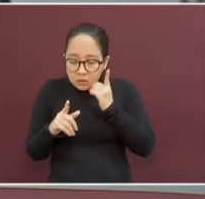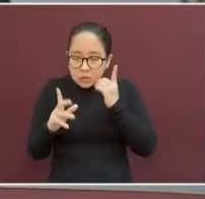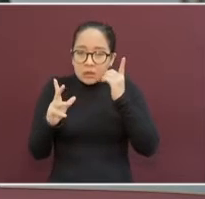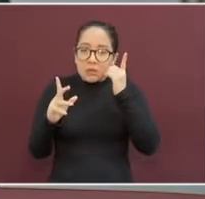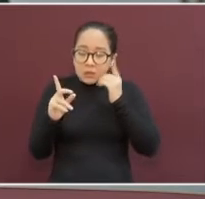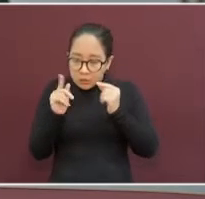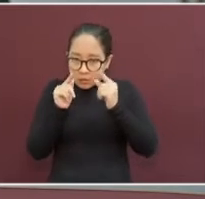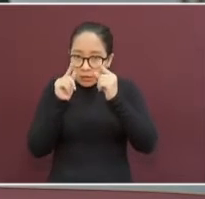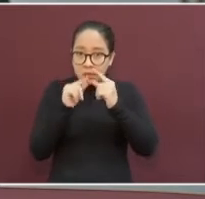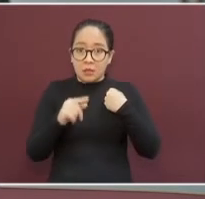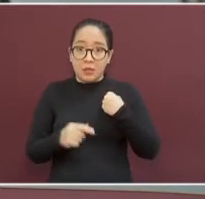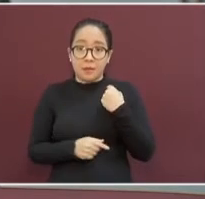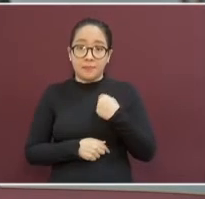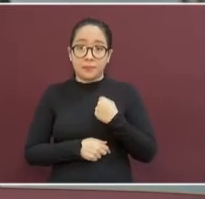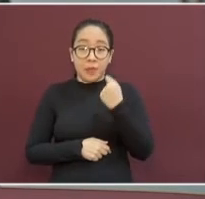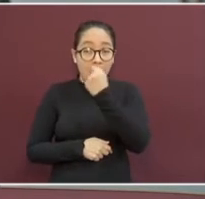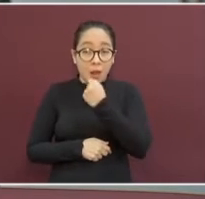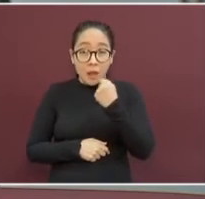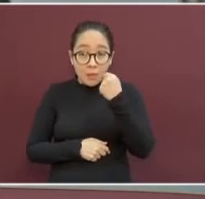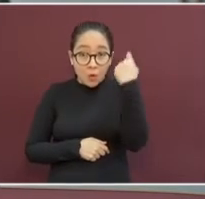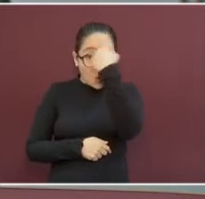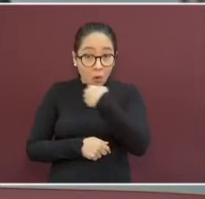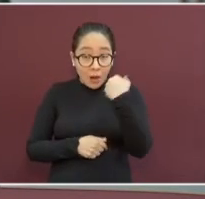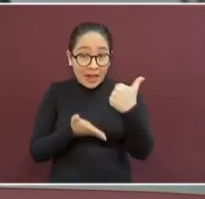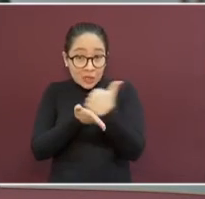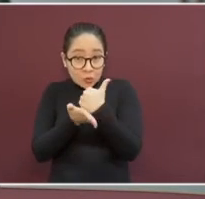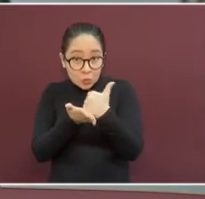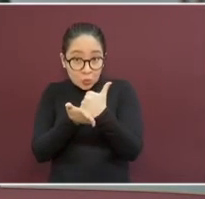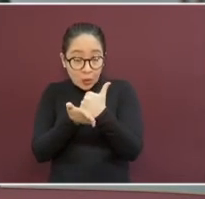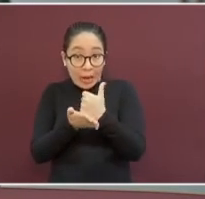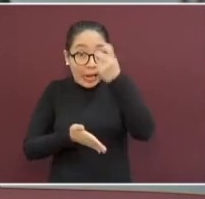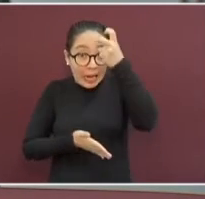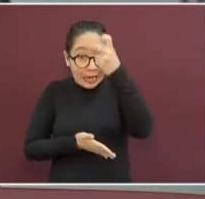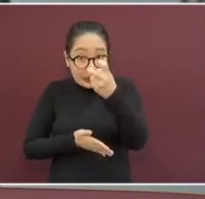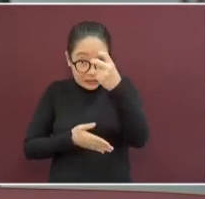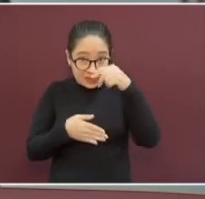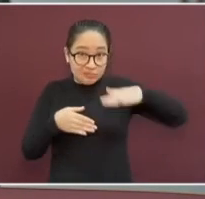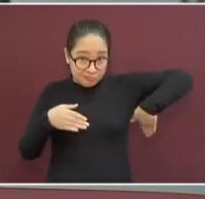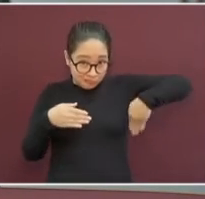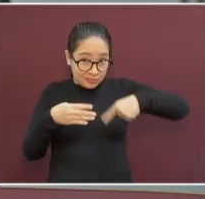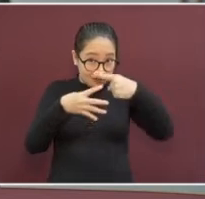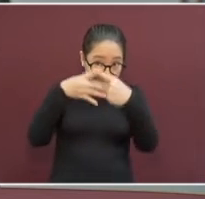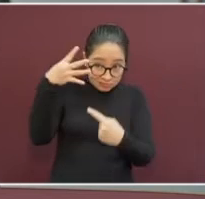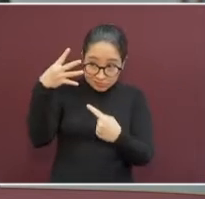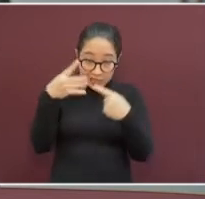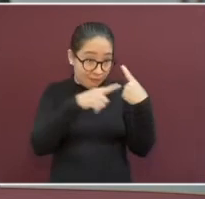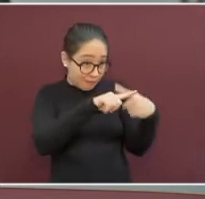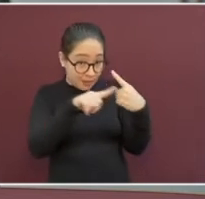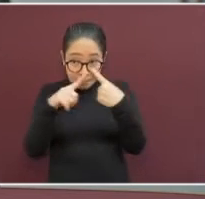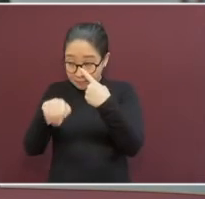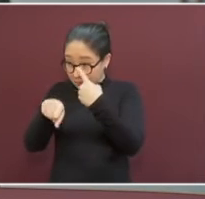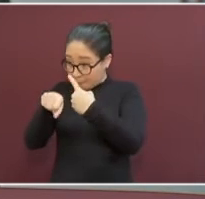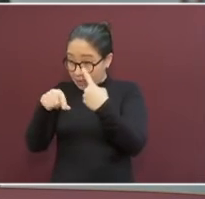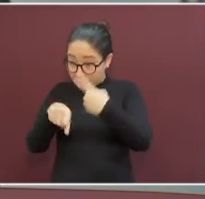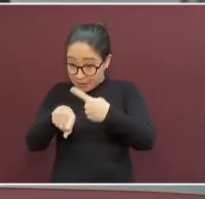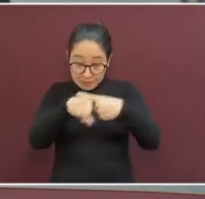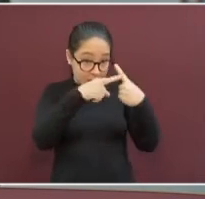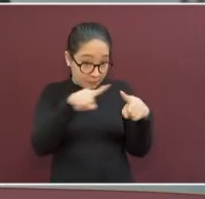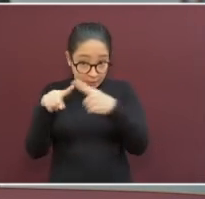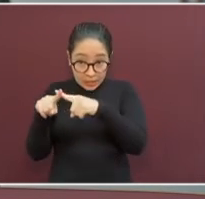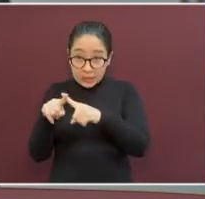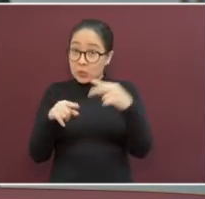y los labios y las caras y la cara a su lados cualquiera que sea el caso para ambas enfermedades no dudes en ir inmediatamente